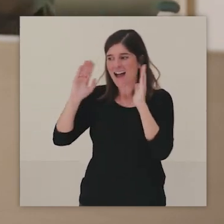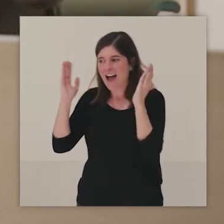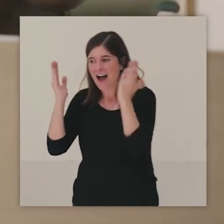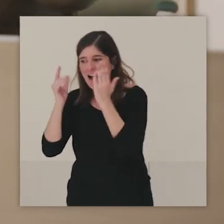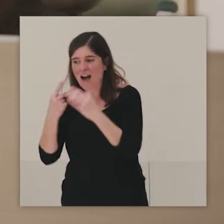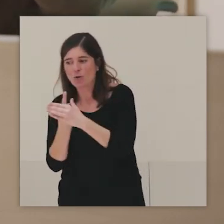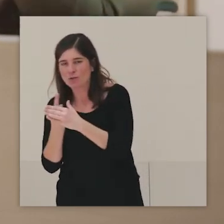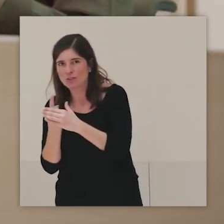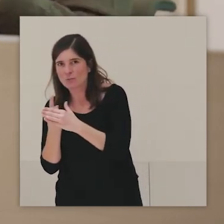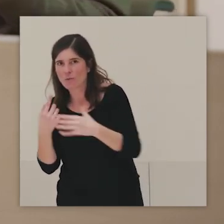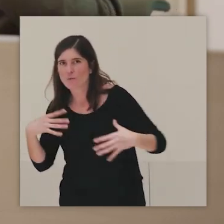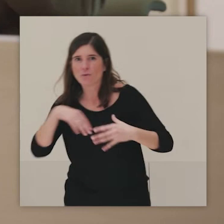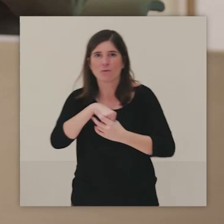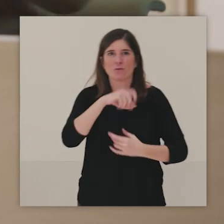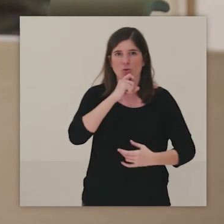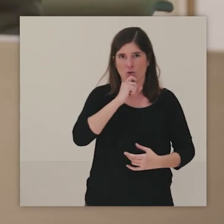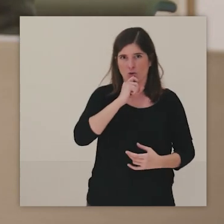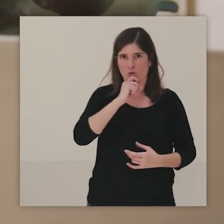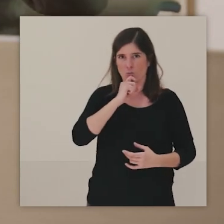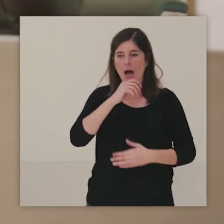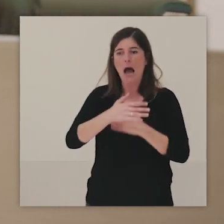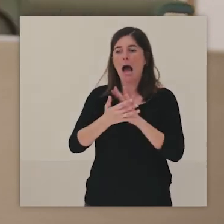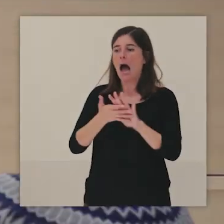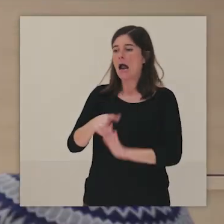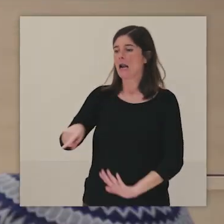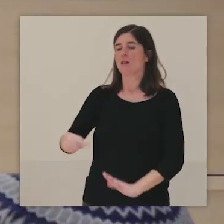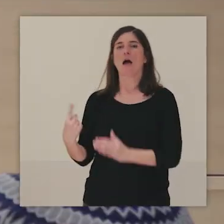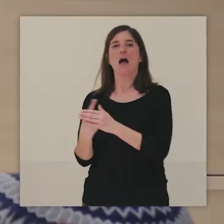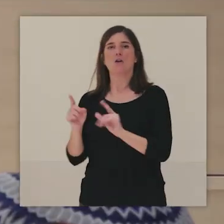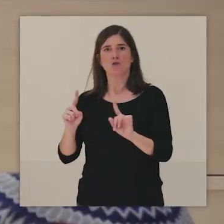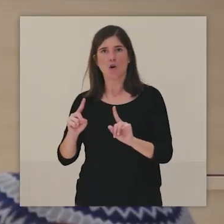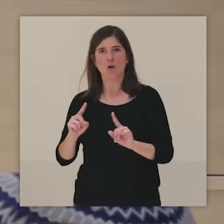familiar. No estamos hablando de discapacidad, estamos hablando de experiencia conjunta.